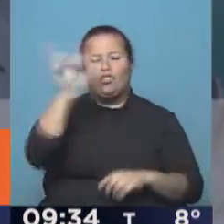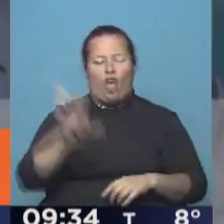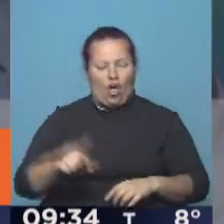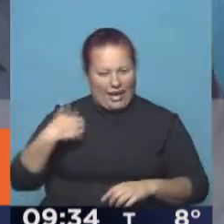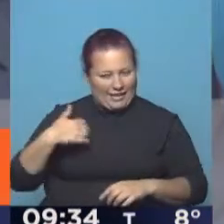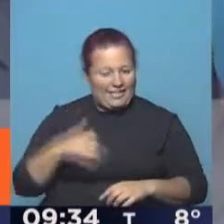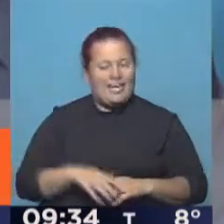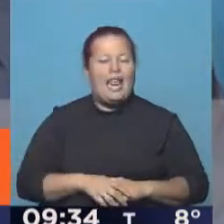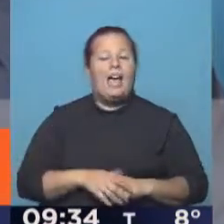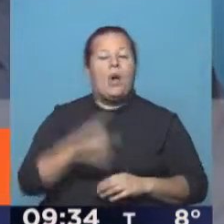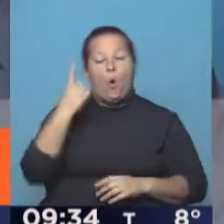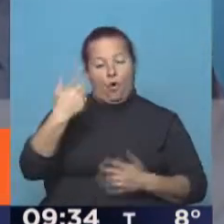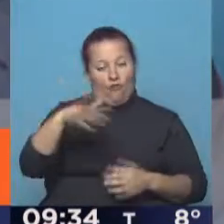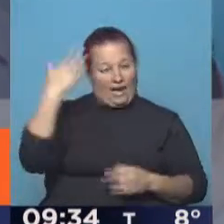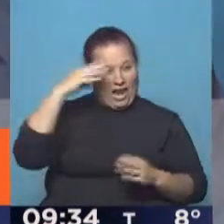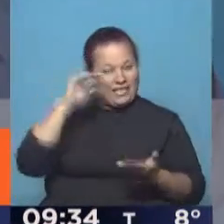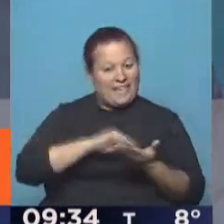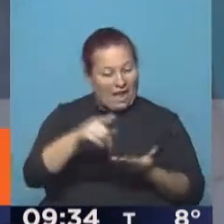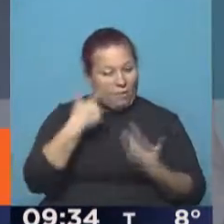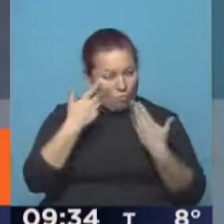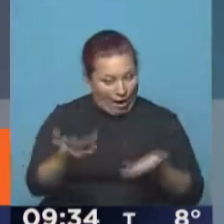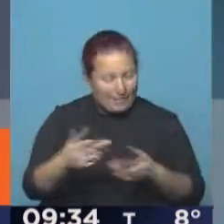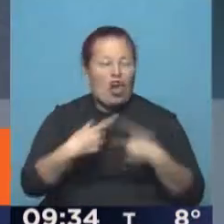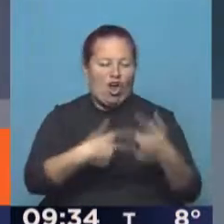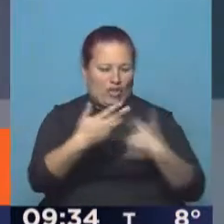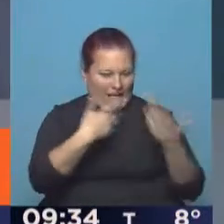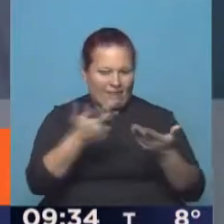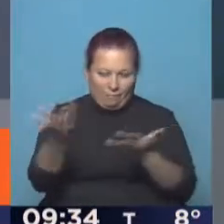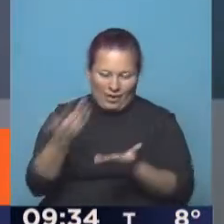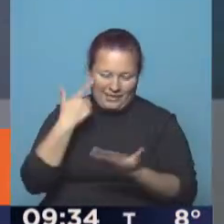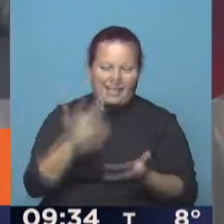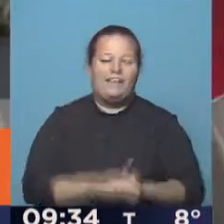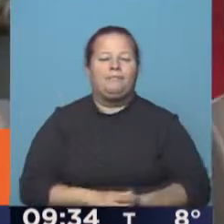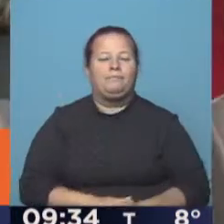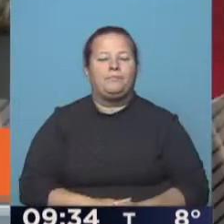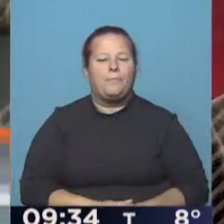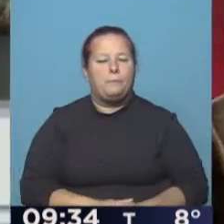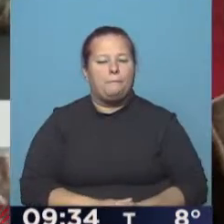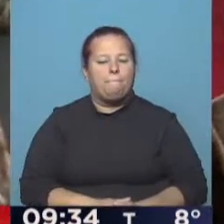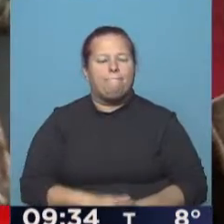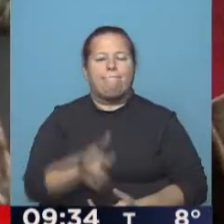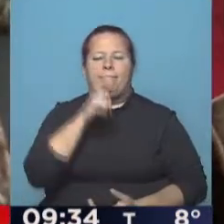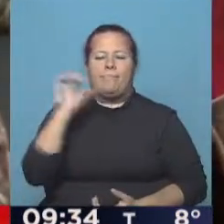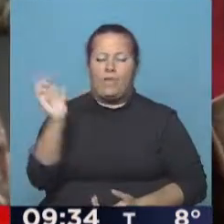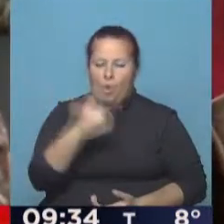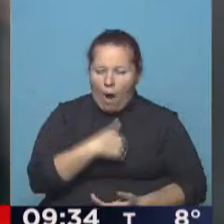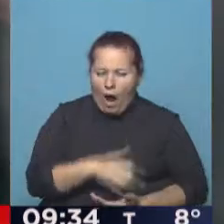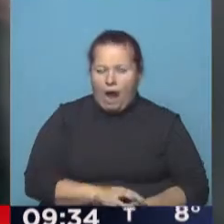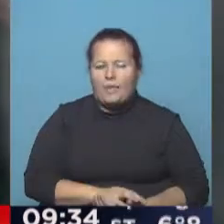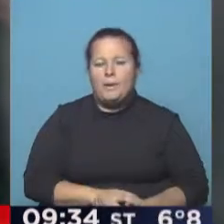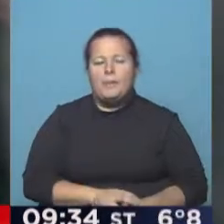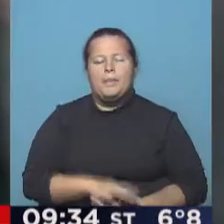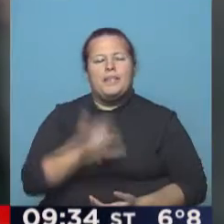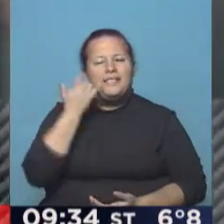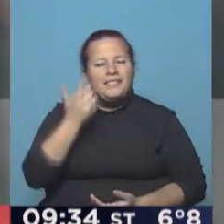Sí. Uno de ellos fue anoche en el Senado, lo compartimos y seguimos dialogando. Acá está. ¿Cómo no? Parece increíble que